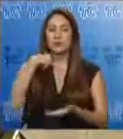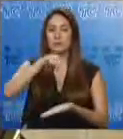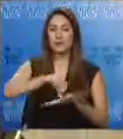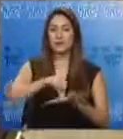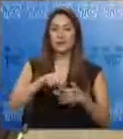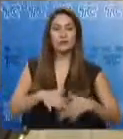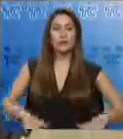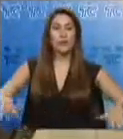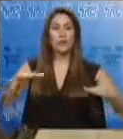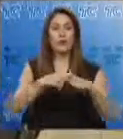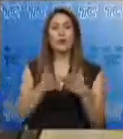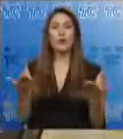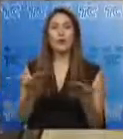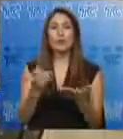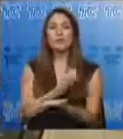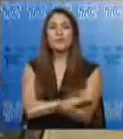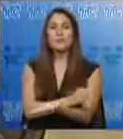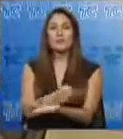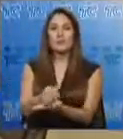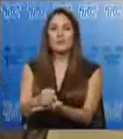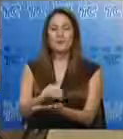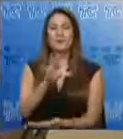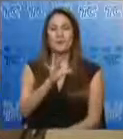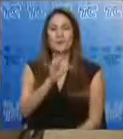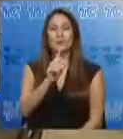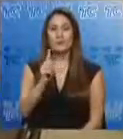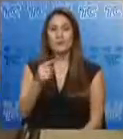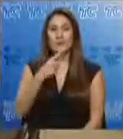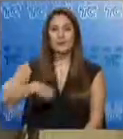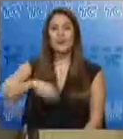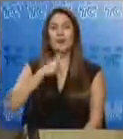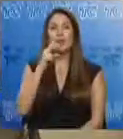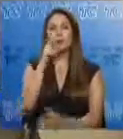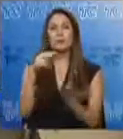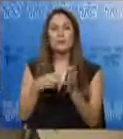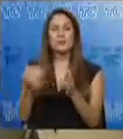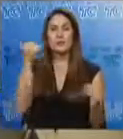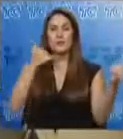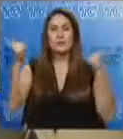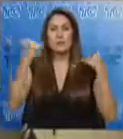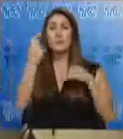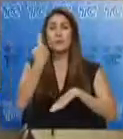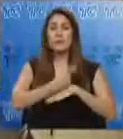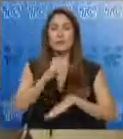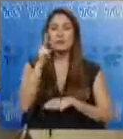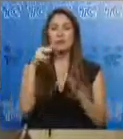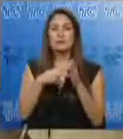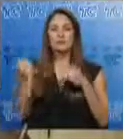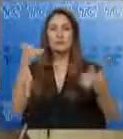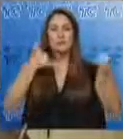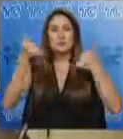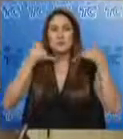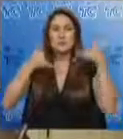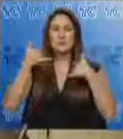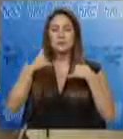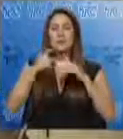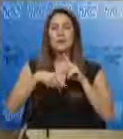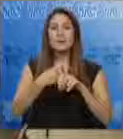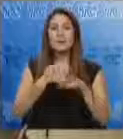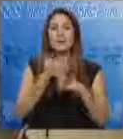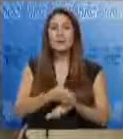de tránsito? Para dar mayor facilidad y diligencia a los ciudadanos en casos que vivan alguna emergencia. Por ejemplo,